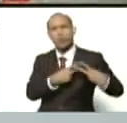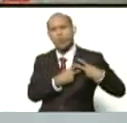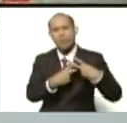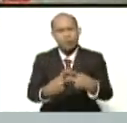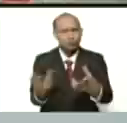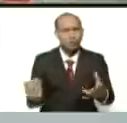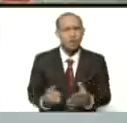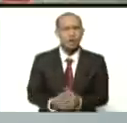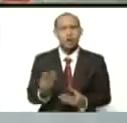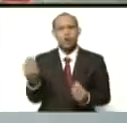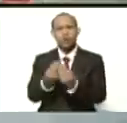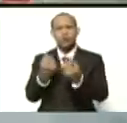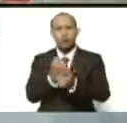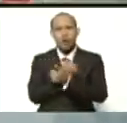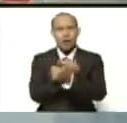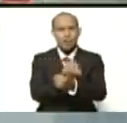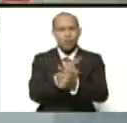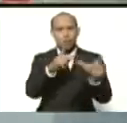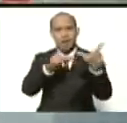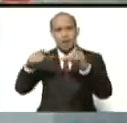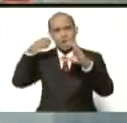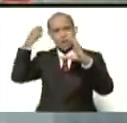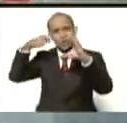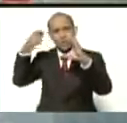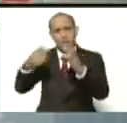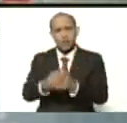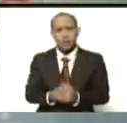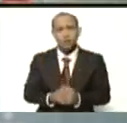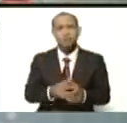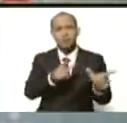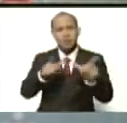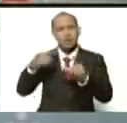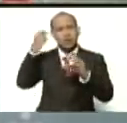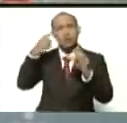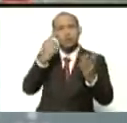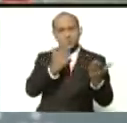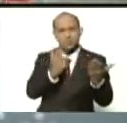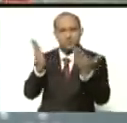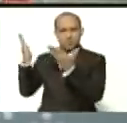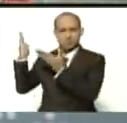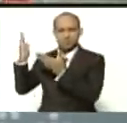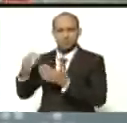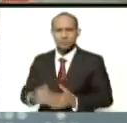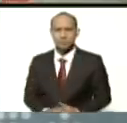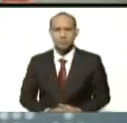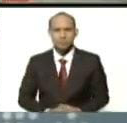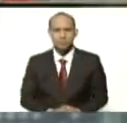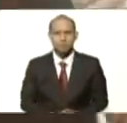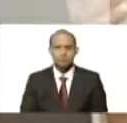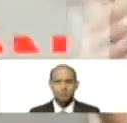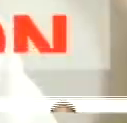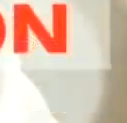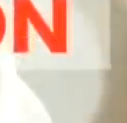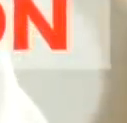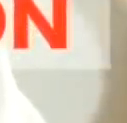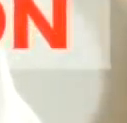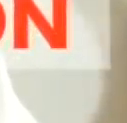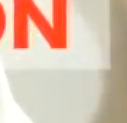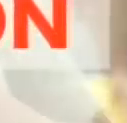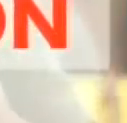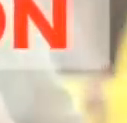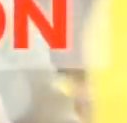y con su amor está listo el vídeo está listo el vídeo vamos a ver lo adelante venezolano